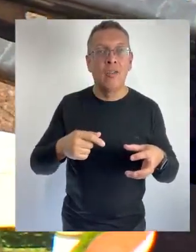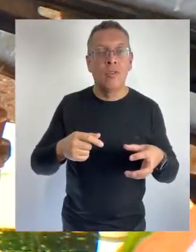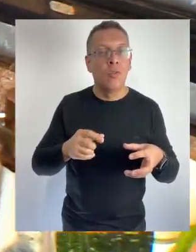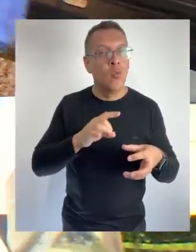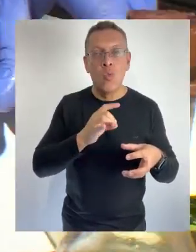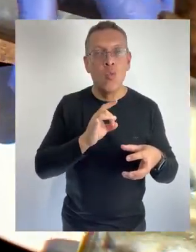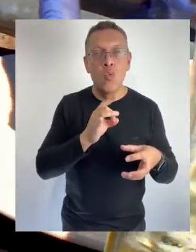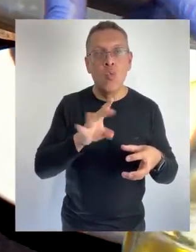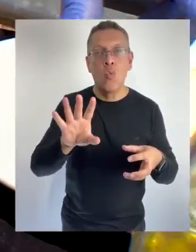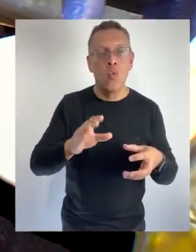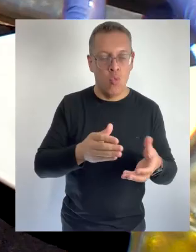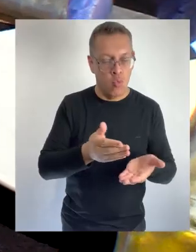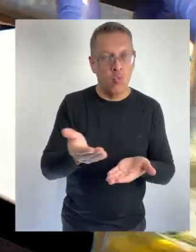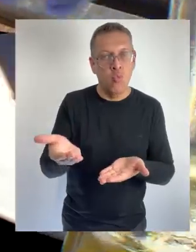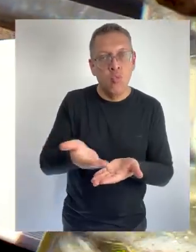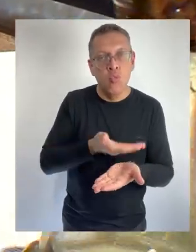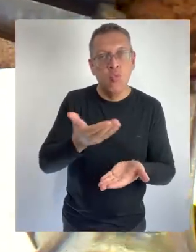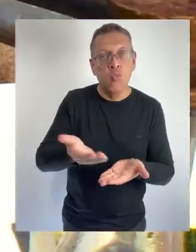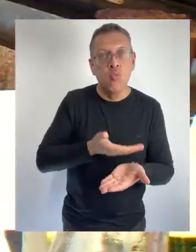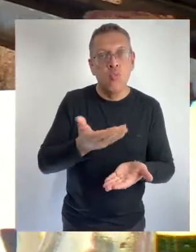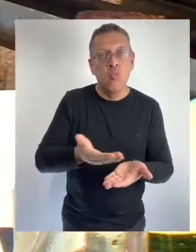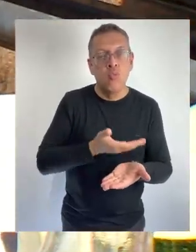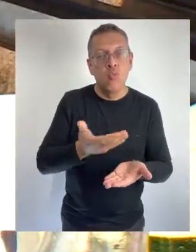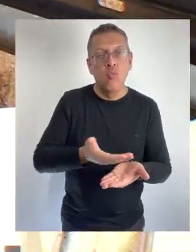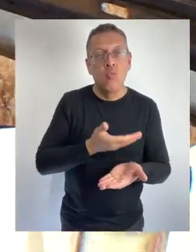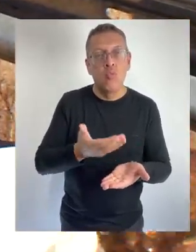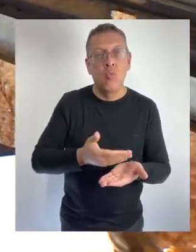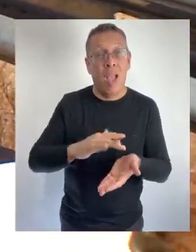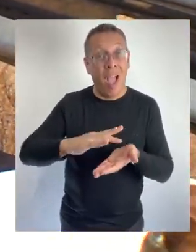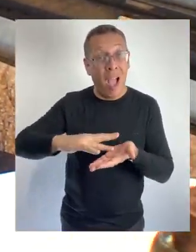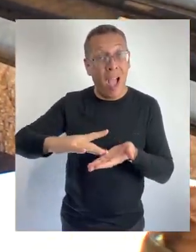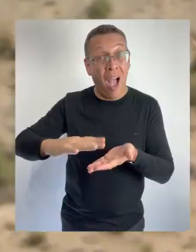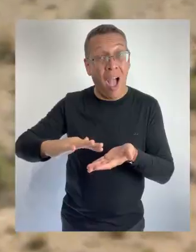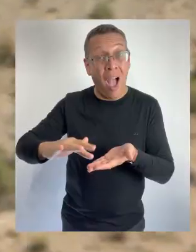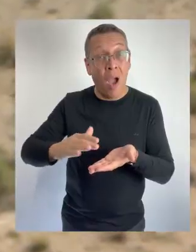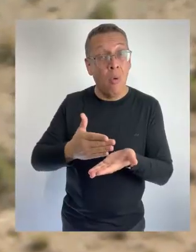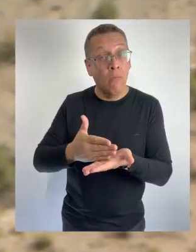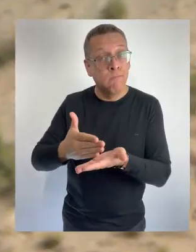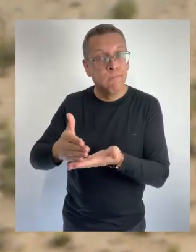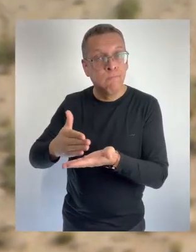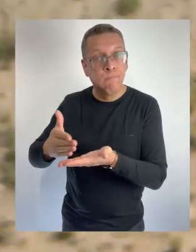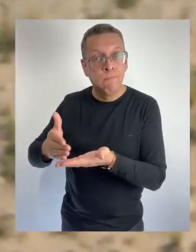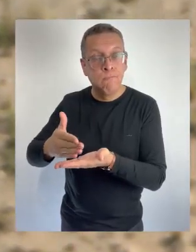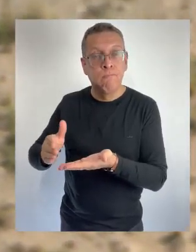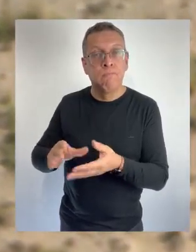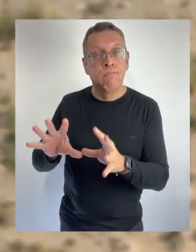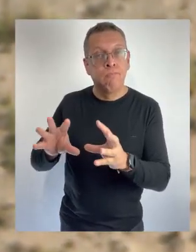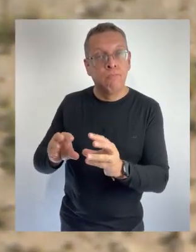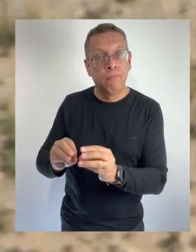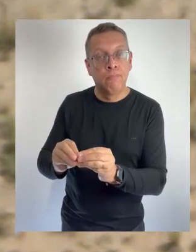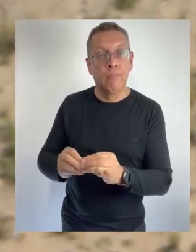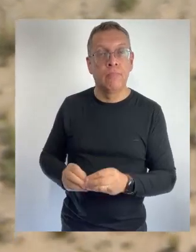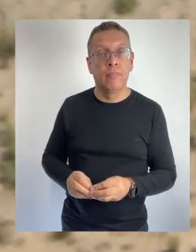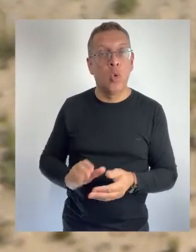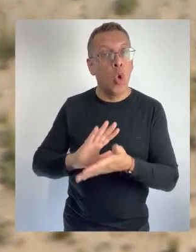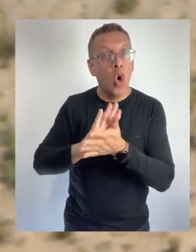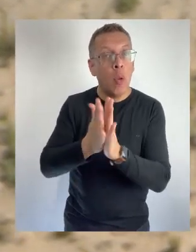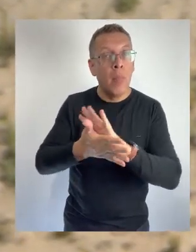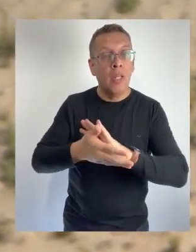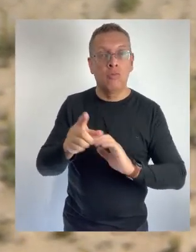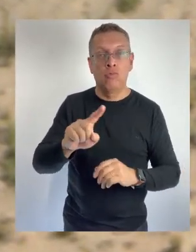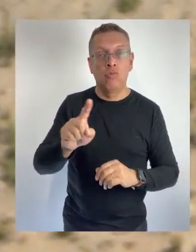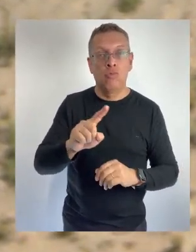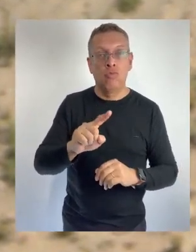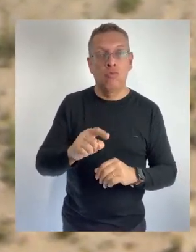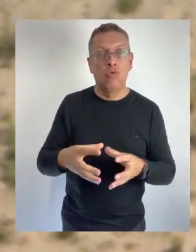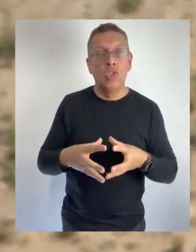Porque va a te dar mucho agua. Ah, perfecto. Eso es importante, ¿eh? Uno de repente el zapallo lo hace completo. No. Y,